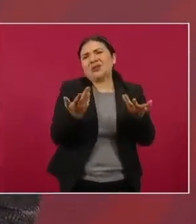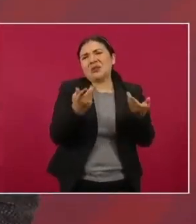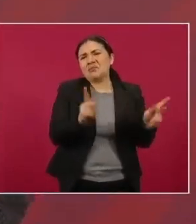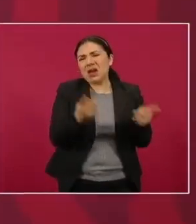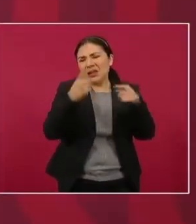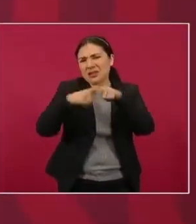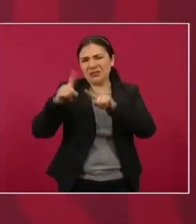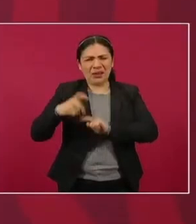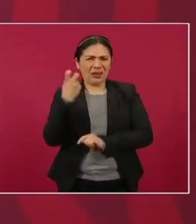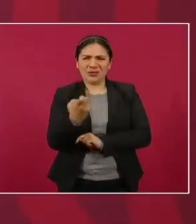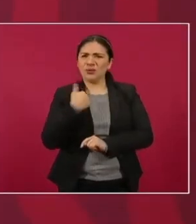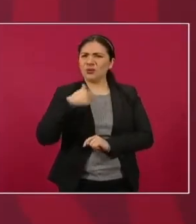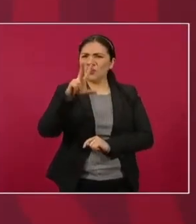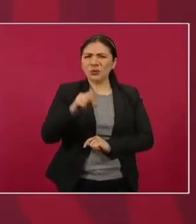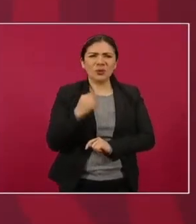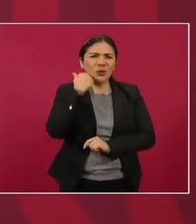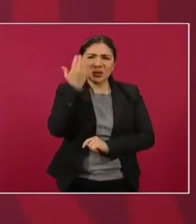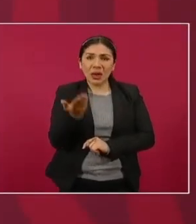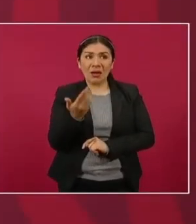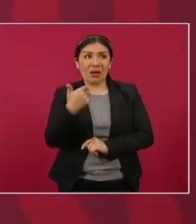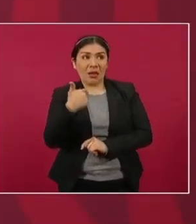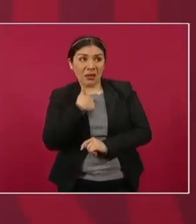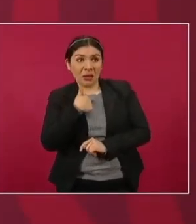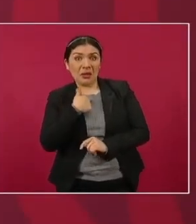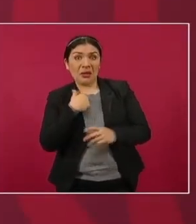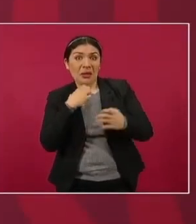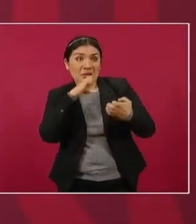no queremos confrontación